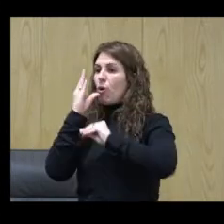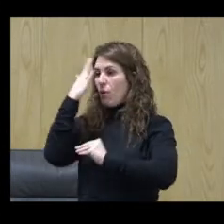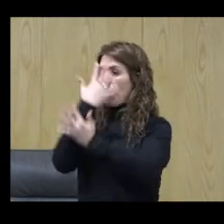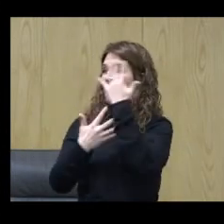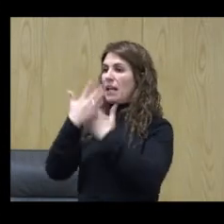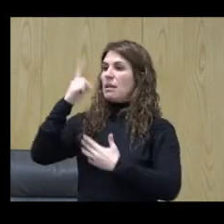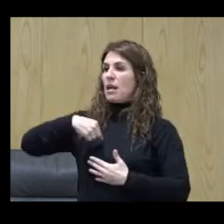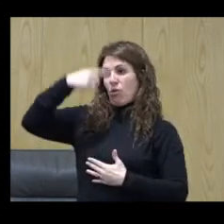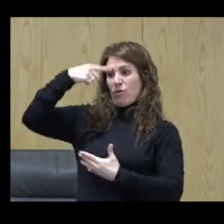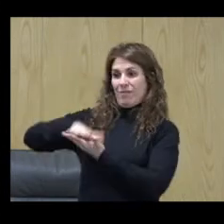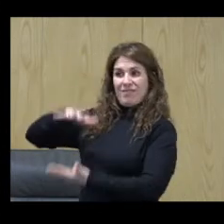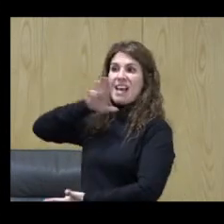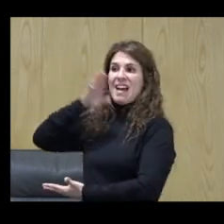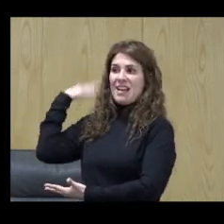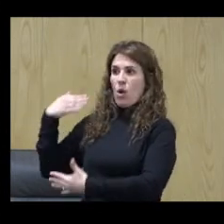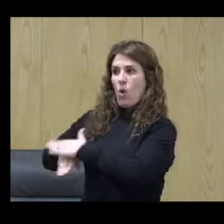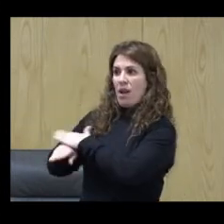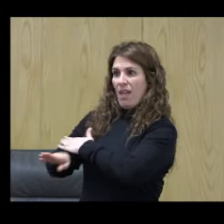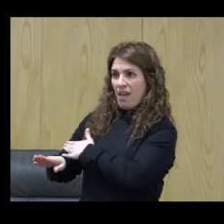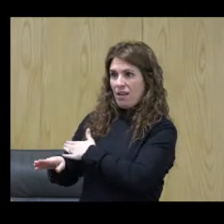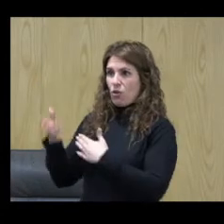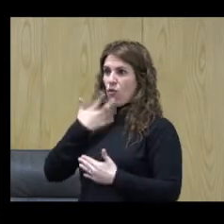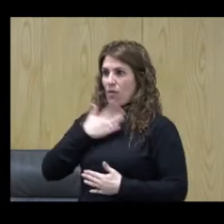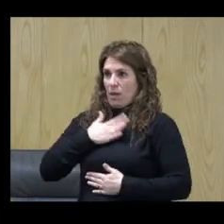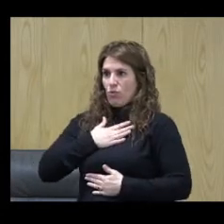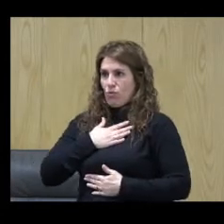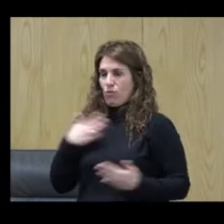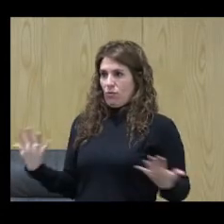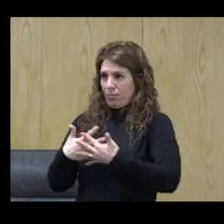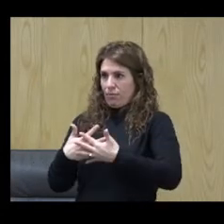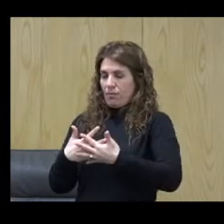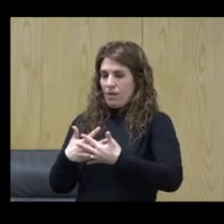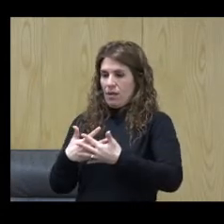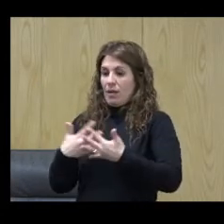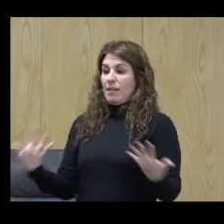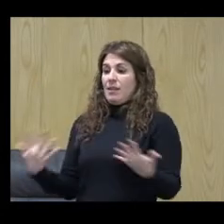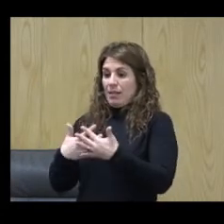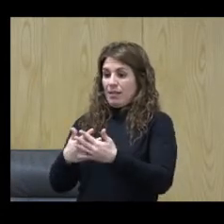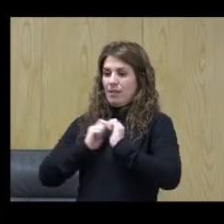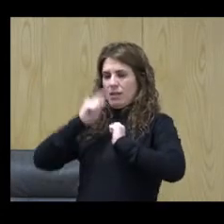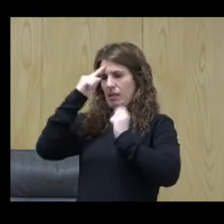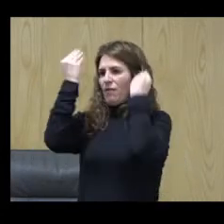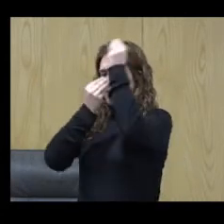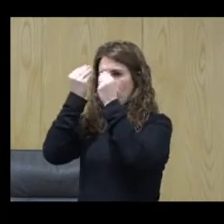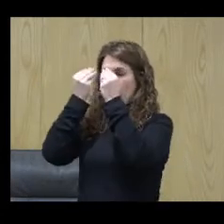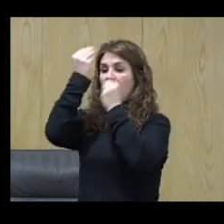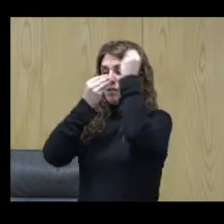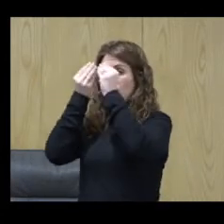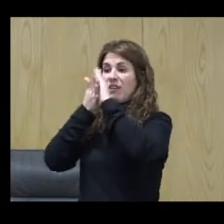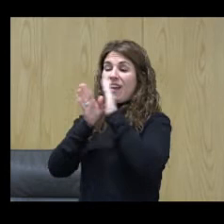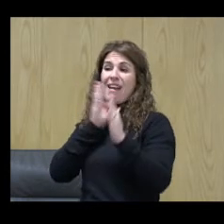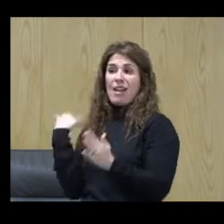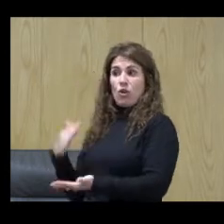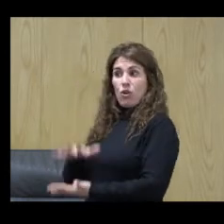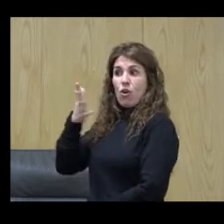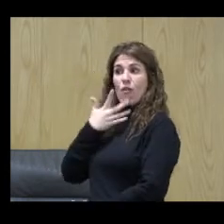previos. Eso nos lleva siempre a una cierta reflexión y esa reflexión nos hace ampliar más conocimientos. Esos conocimientos que vamos